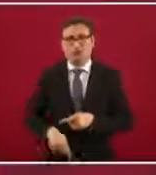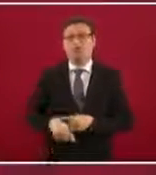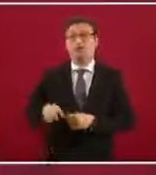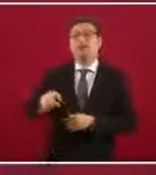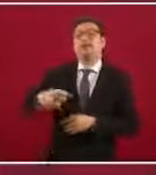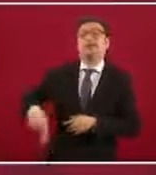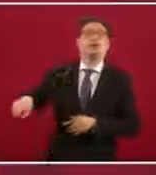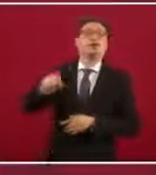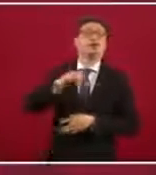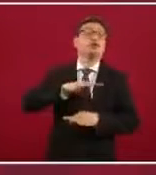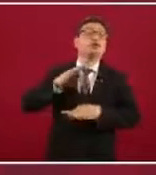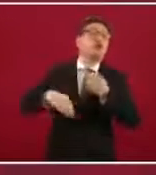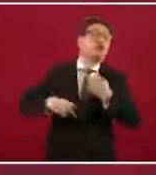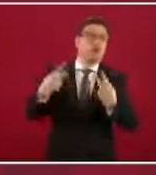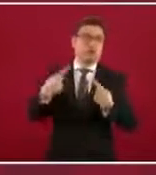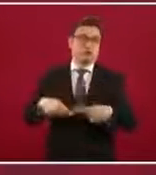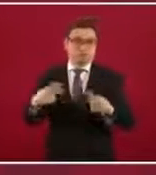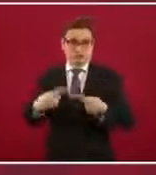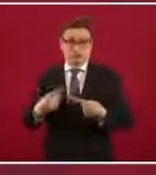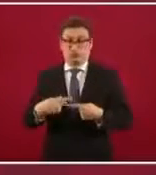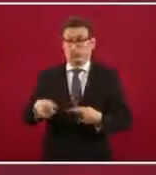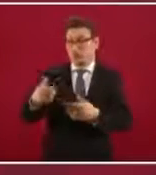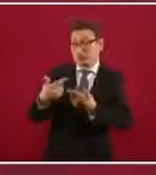O sea, es distinto.